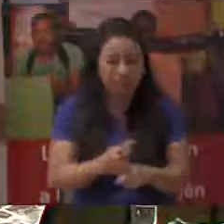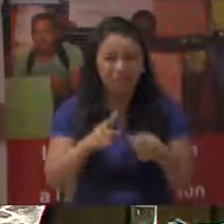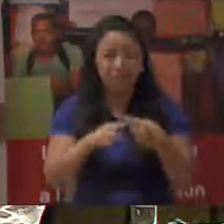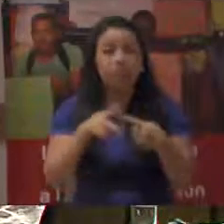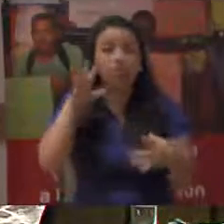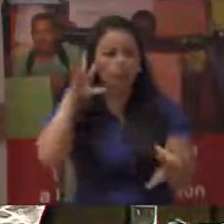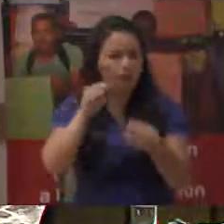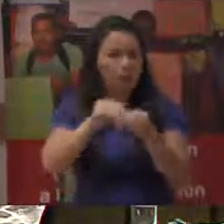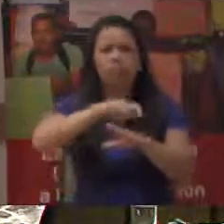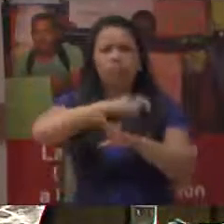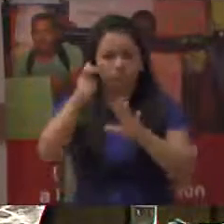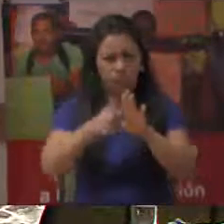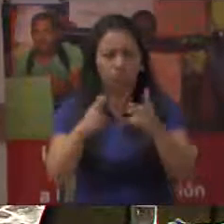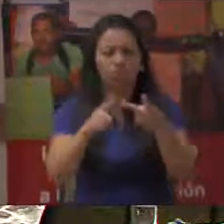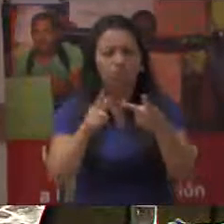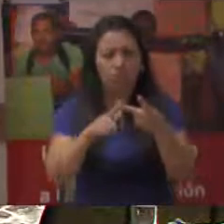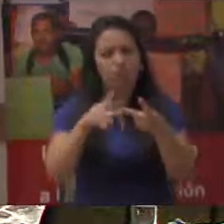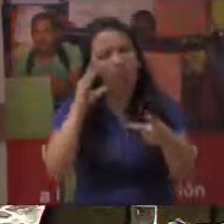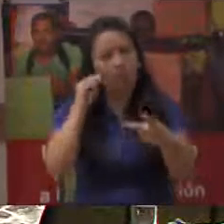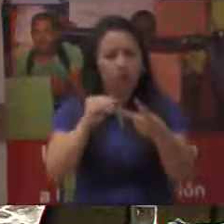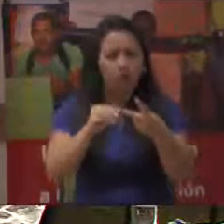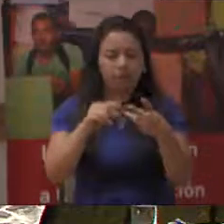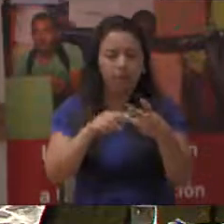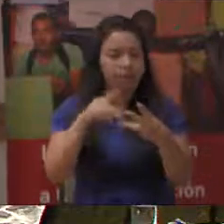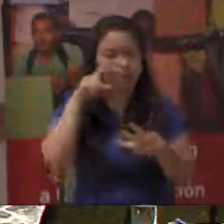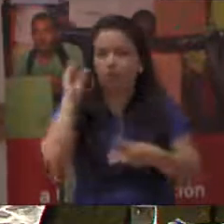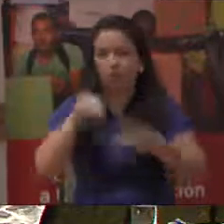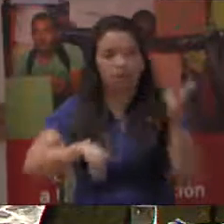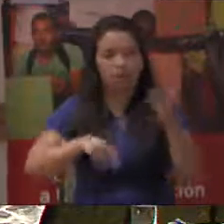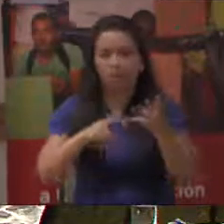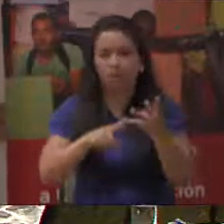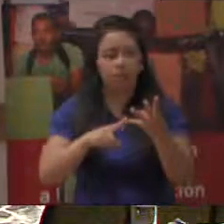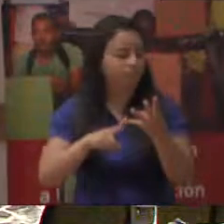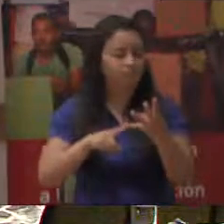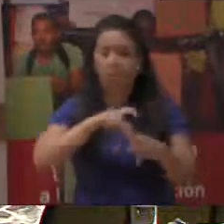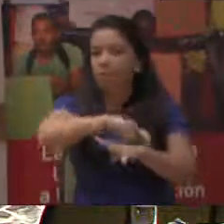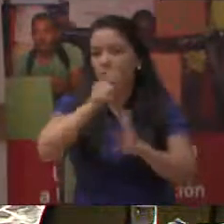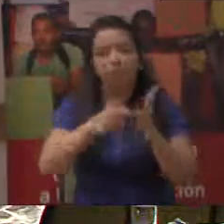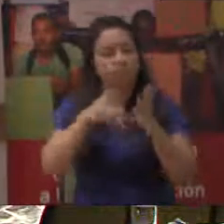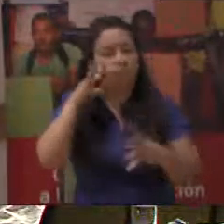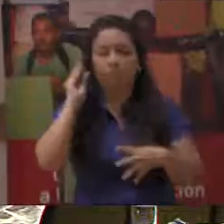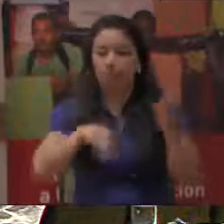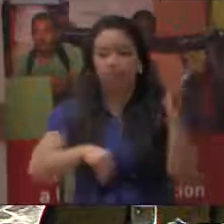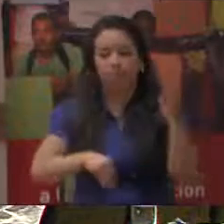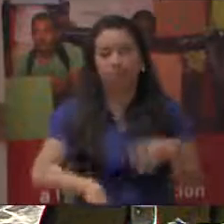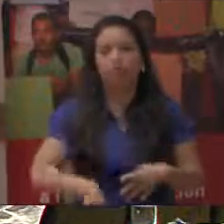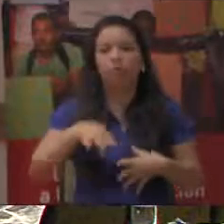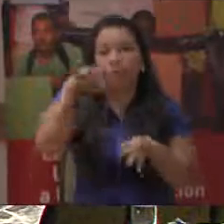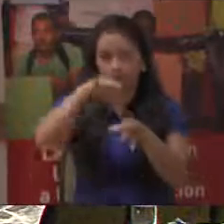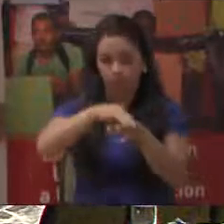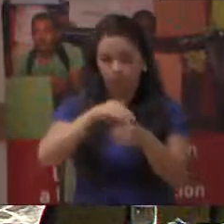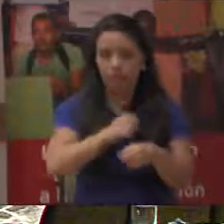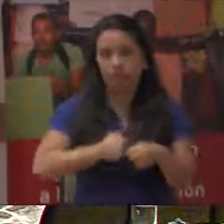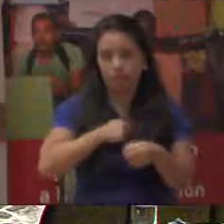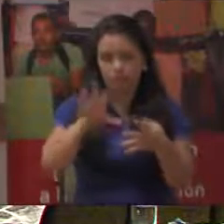de acuerdo. C, en desacuerdo. D, totalmente en desacuerdo. Voten, por favor.